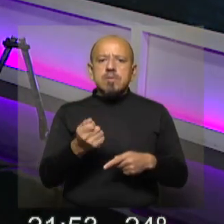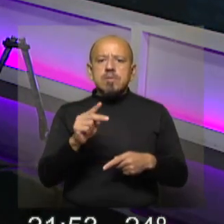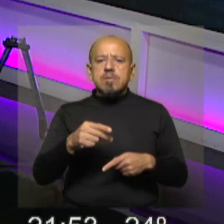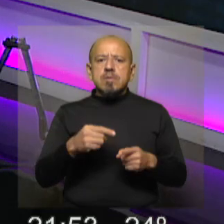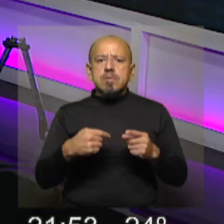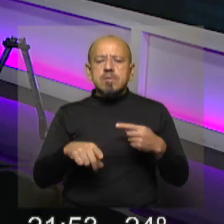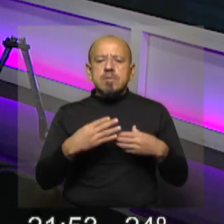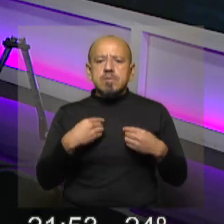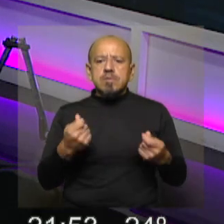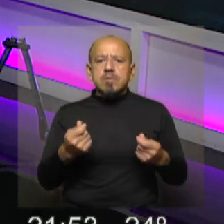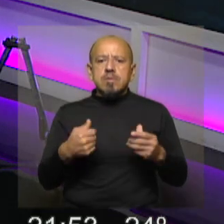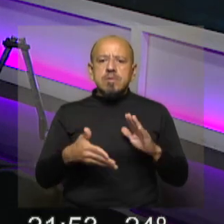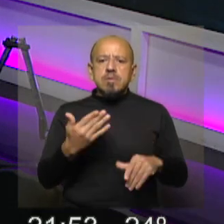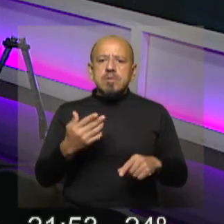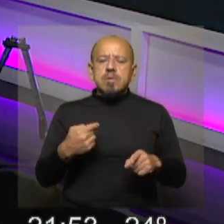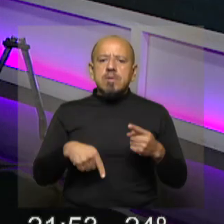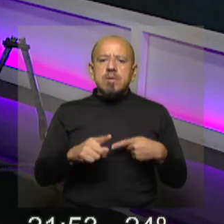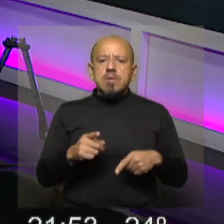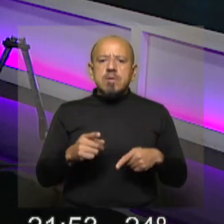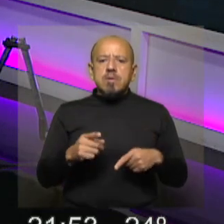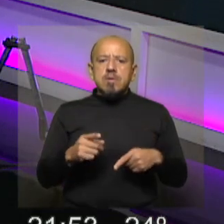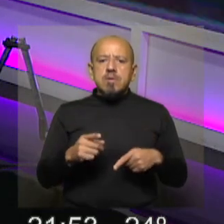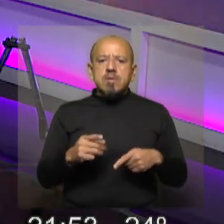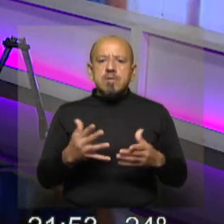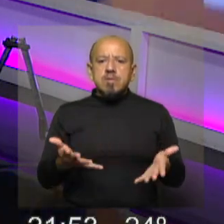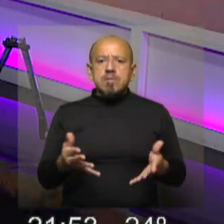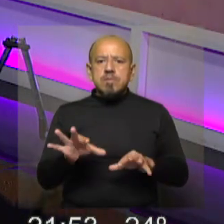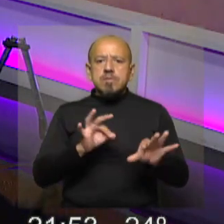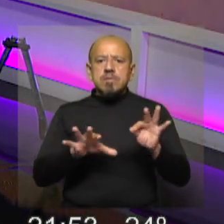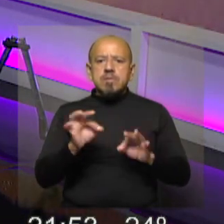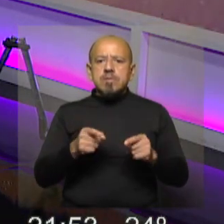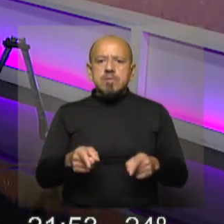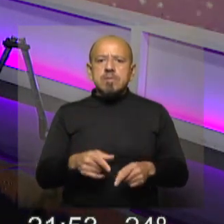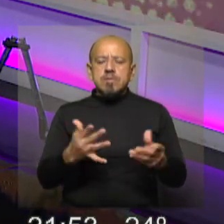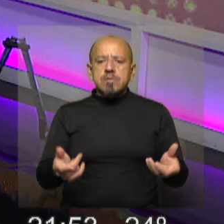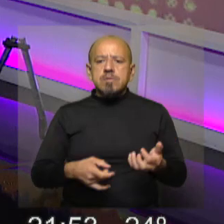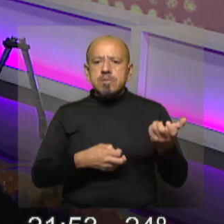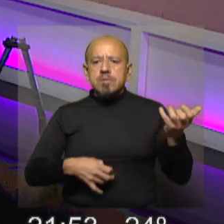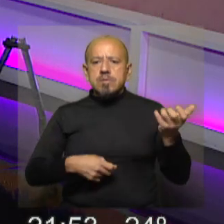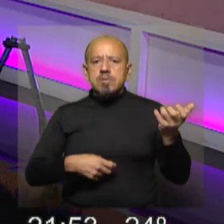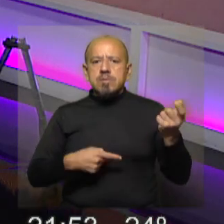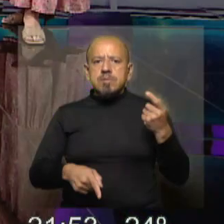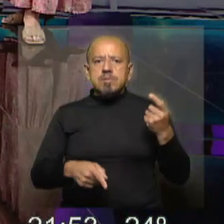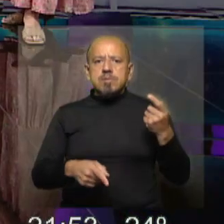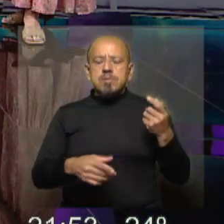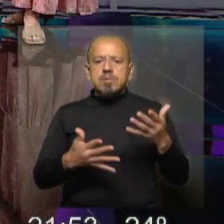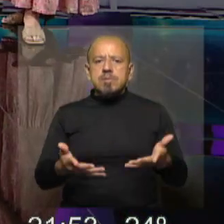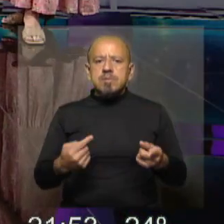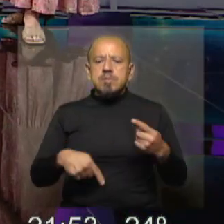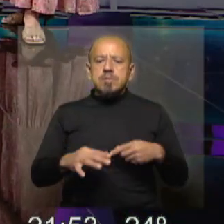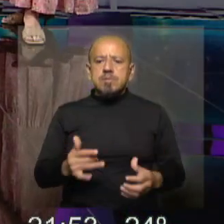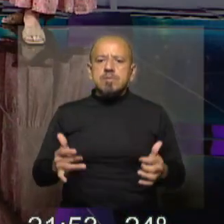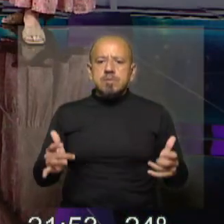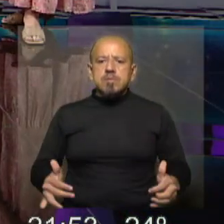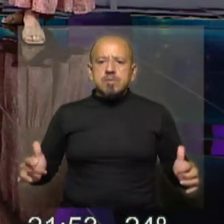nuestro, más rioplatense, más genuino, ¿no? ¿Verdad? Entonces, bueno, elegimos este formato, guitarra bandoneón, guitarras, ¿sí? Dos guitarras bandoneón,